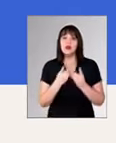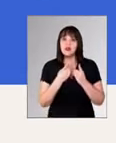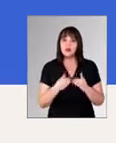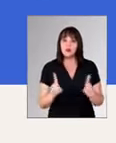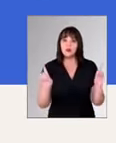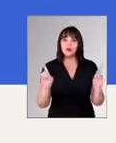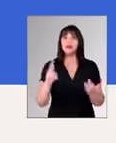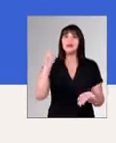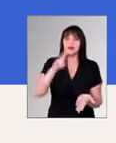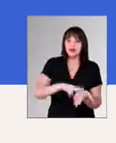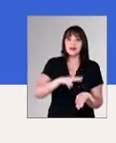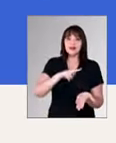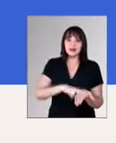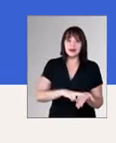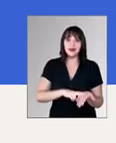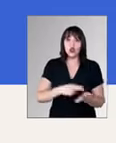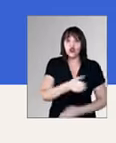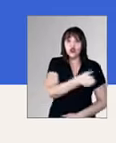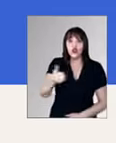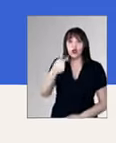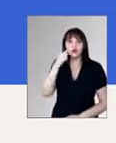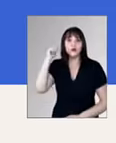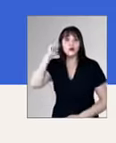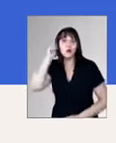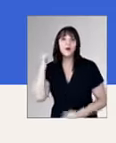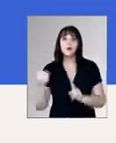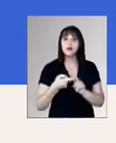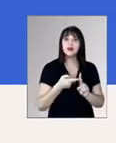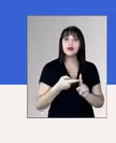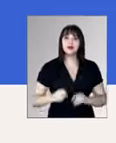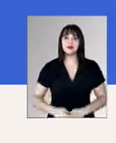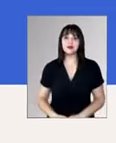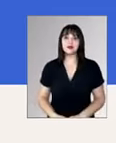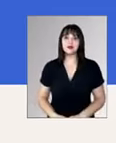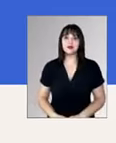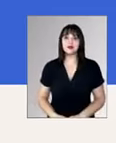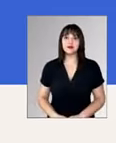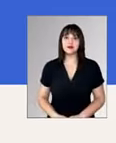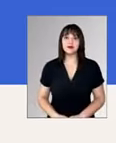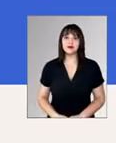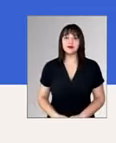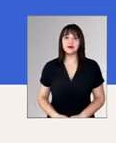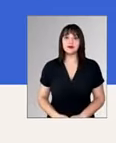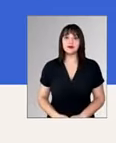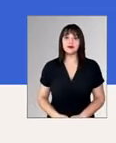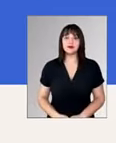Una democracia donde realmente todos y todas participemos.